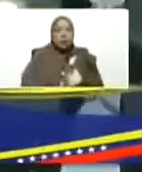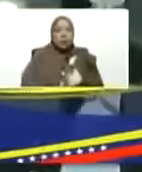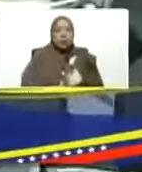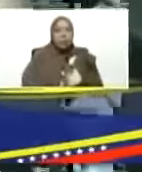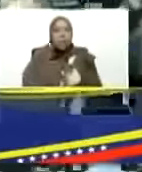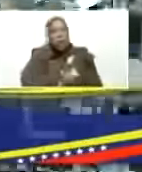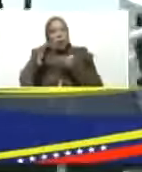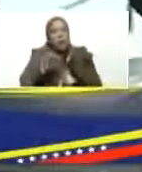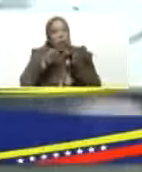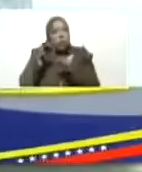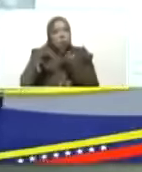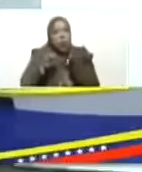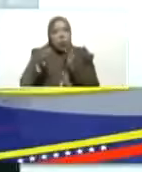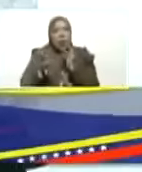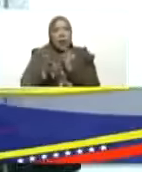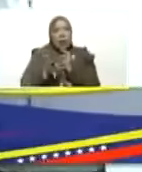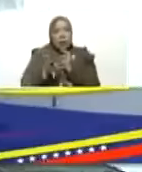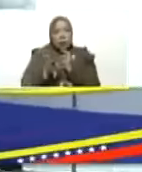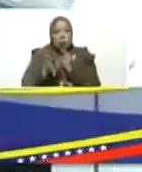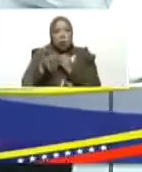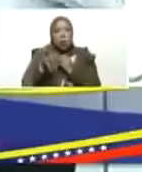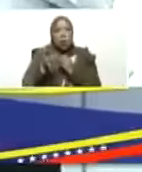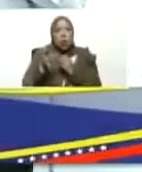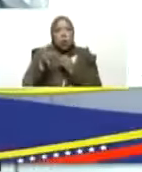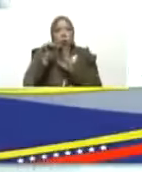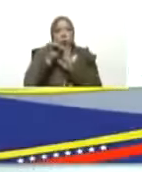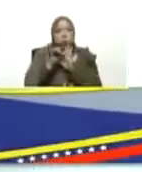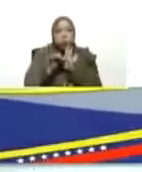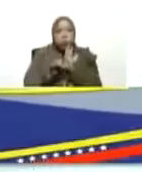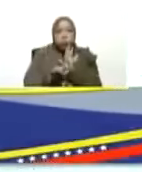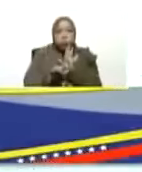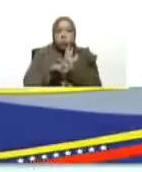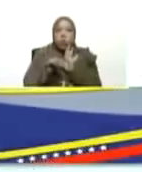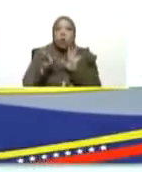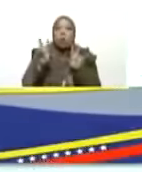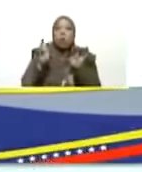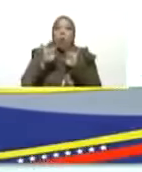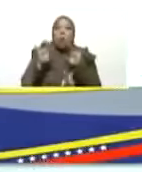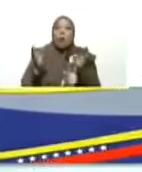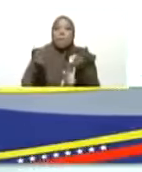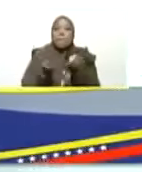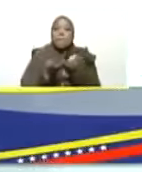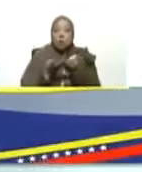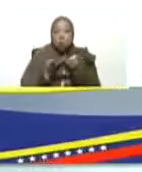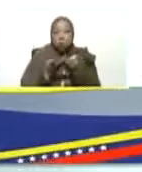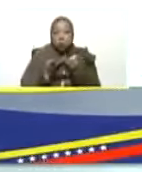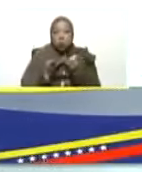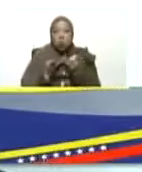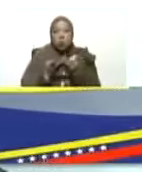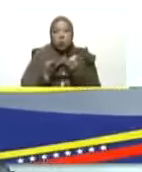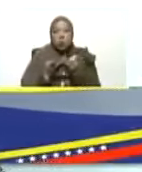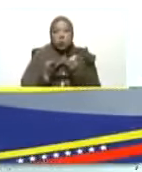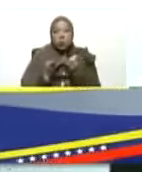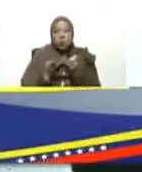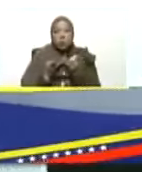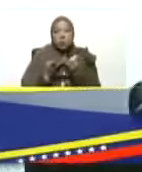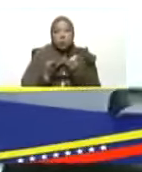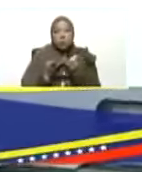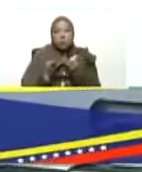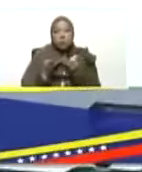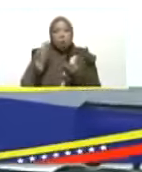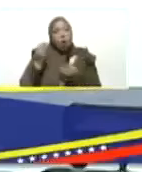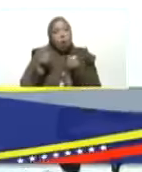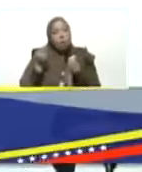Explica. Bueno, esta es tecnología. Sí, este quirófano. De punta a nivel mundial, sí, doctor señor. Domínguez. Está equipado. ¿Cómo la